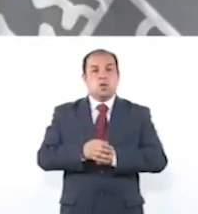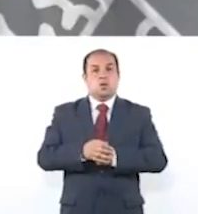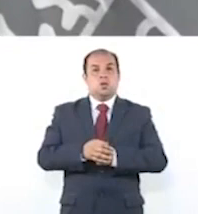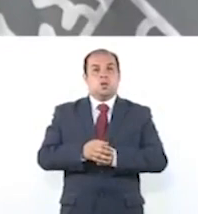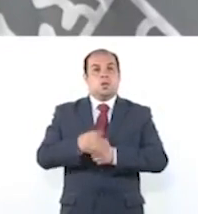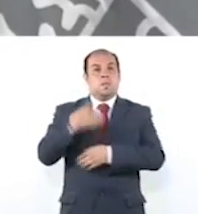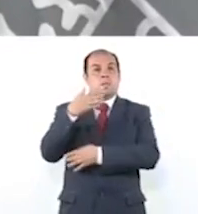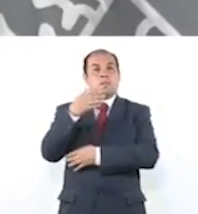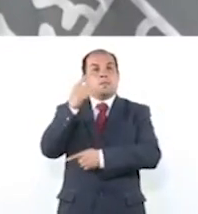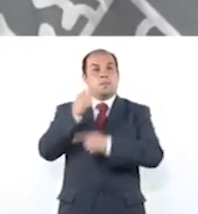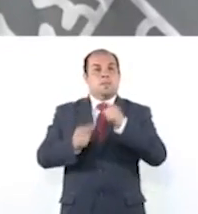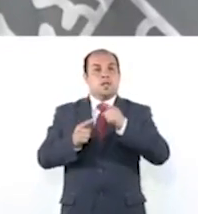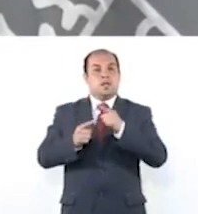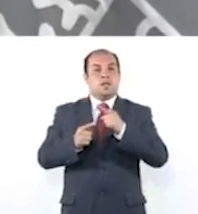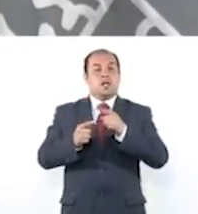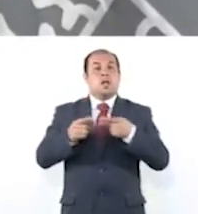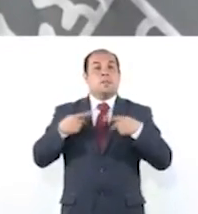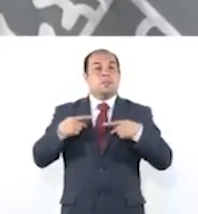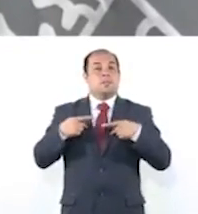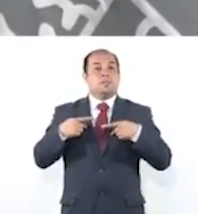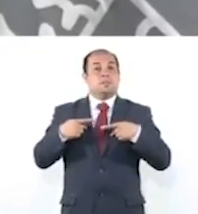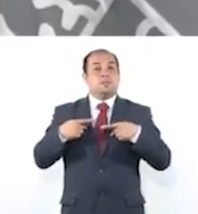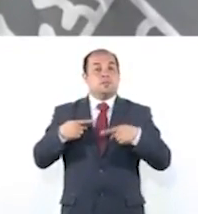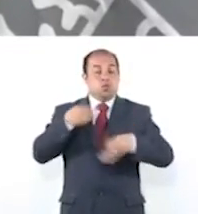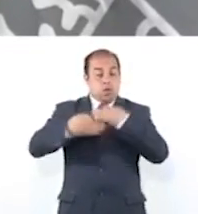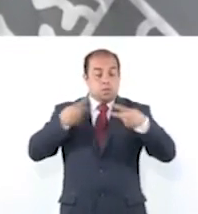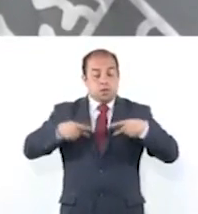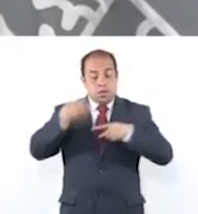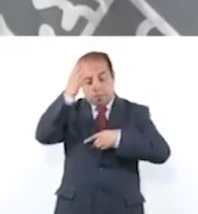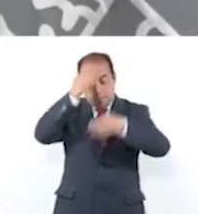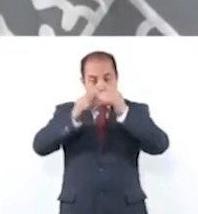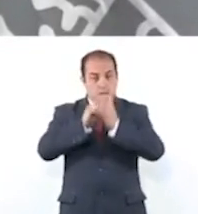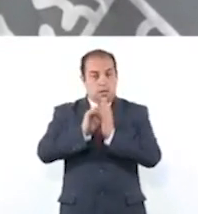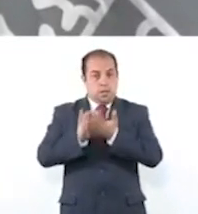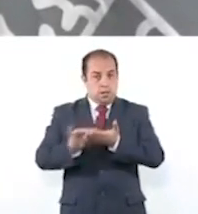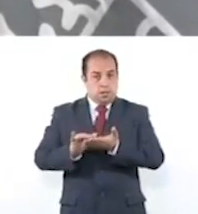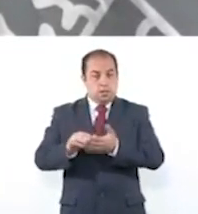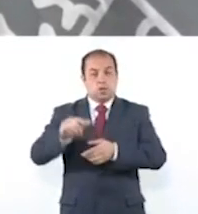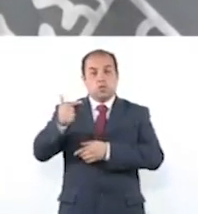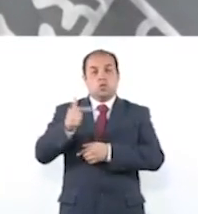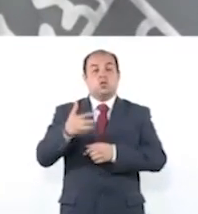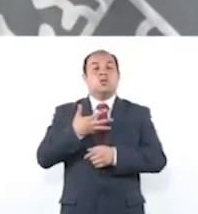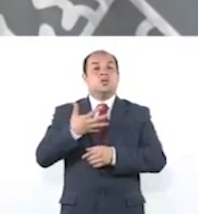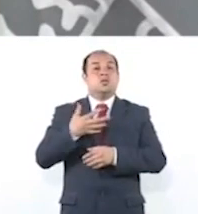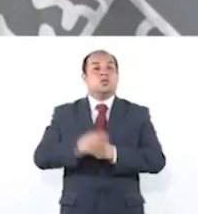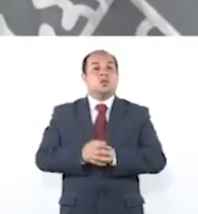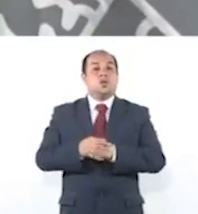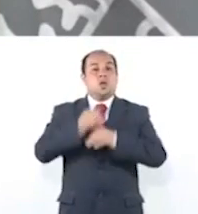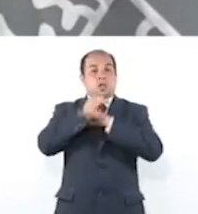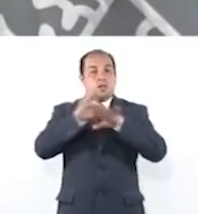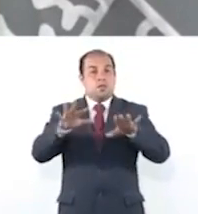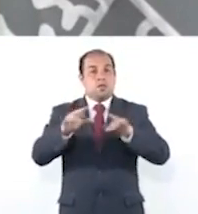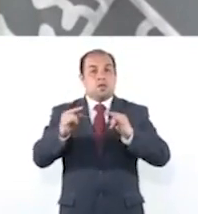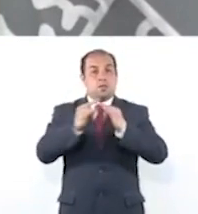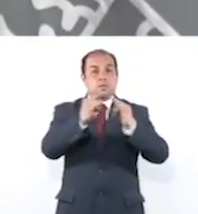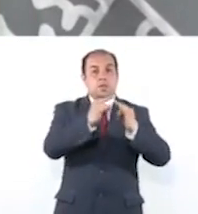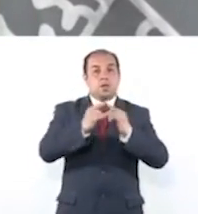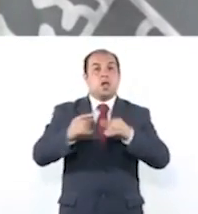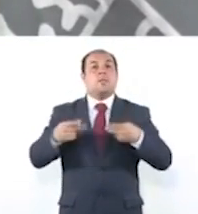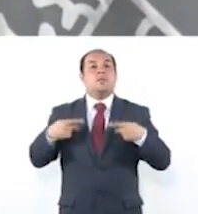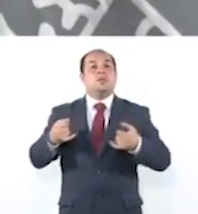de analfabetismo. 12. Lanzar una enorme campaña de convocatoria a los jóvenes para integrar